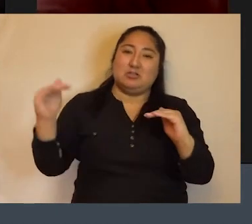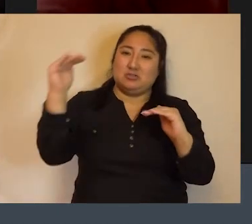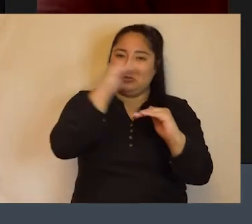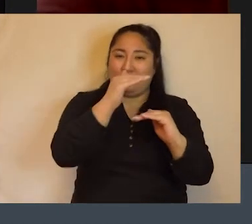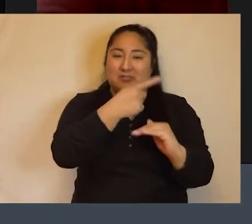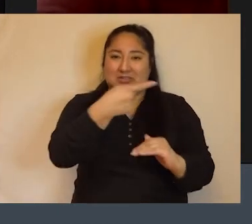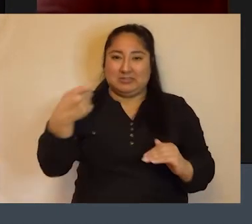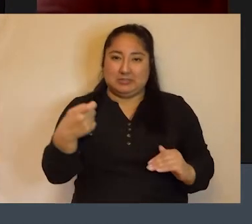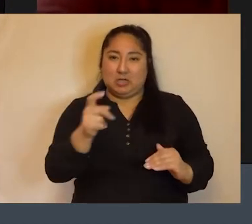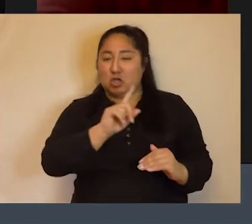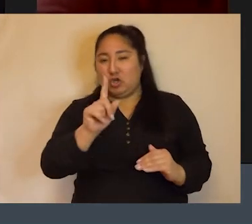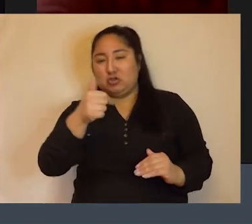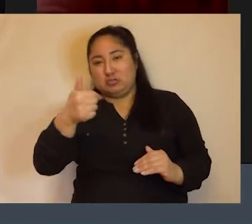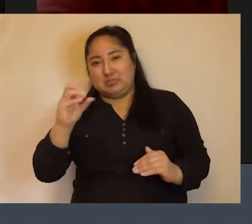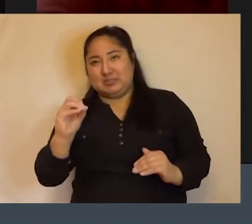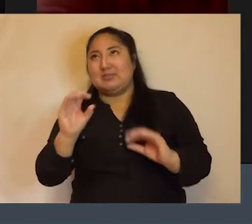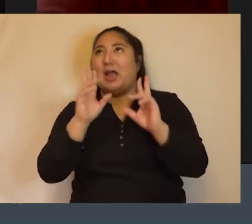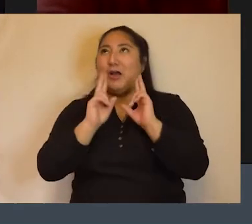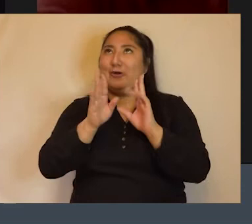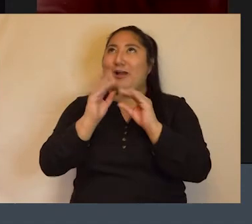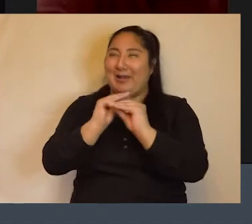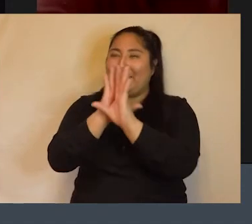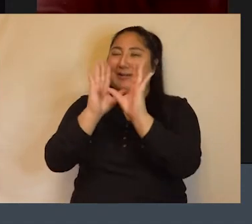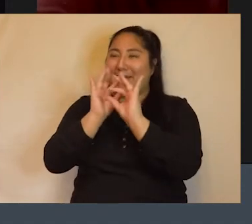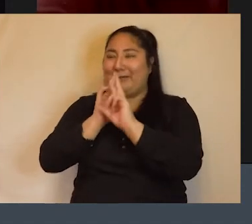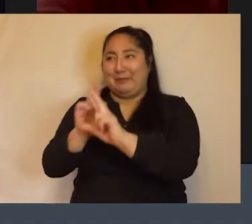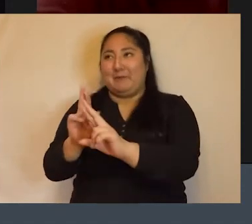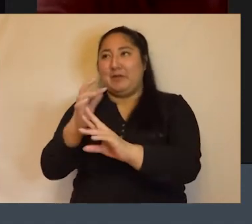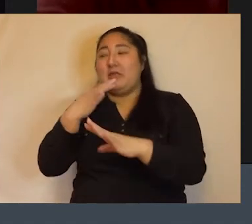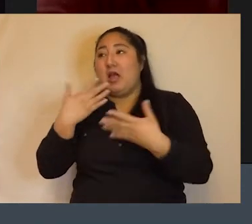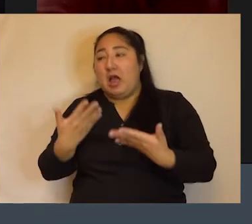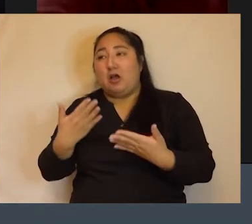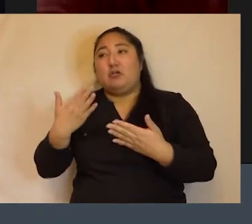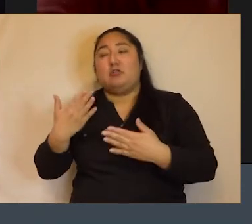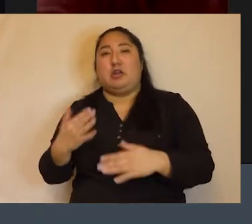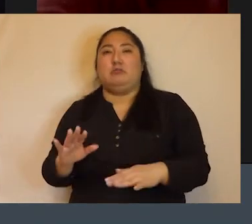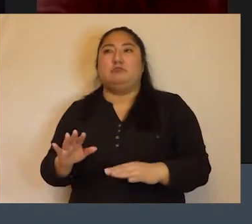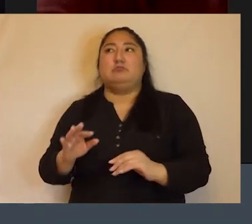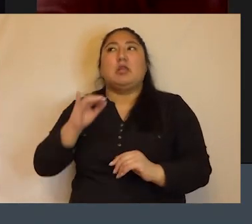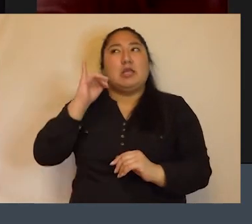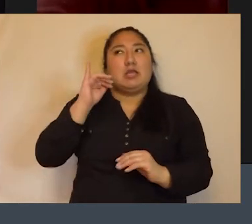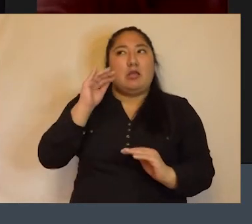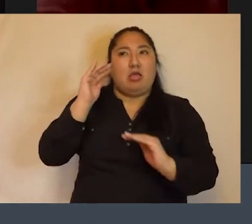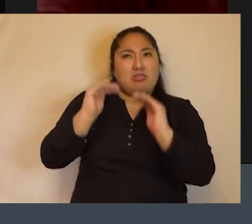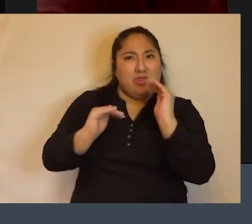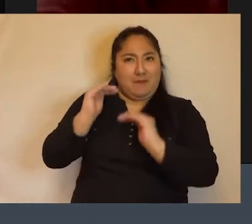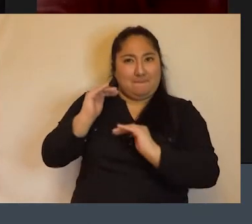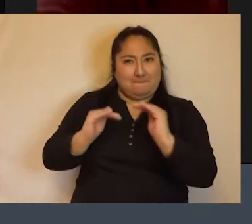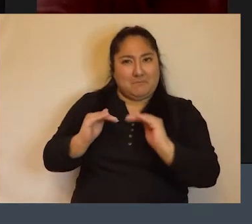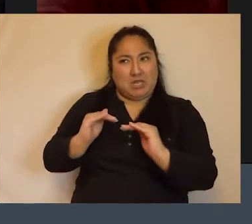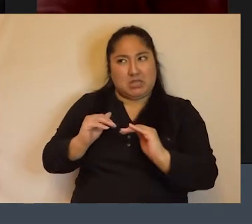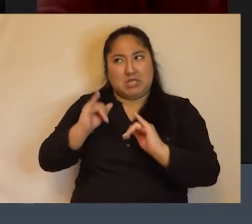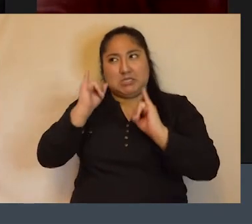sobre 100 y no sobre 60. Espero haber sido clara con eso. Ahora, si te conviene o no te conviene el APB, siempre el